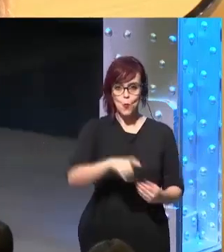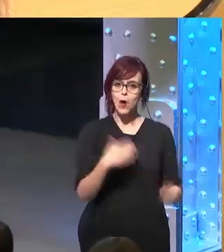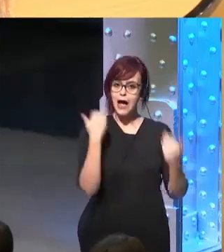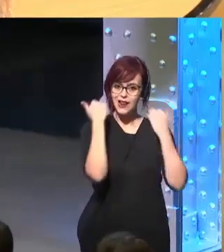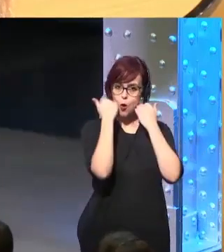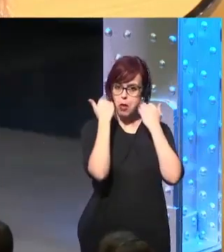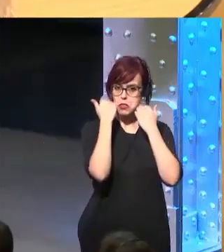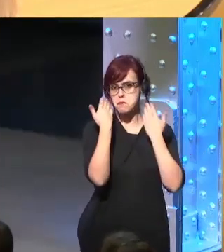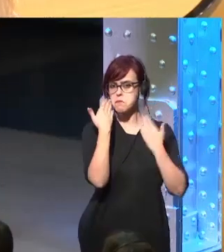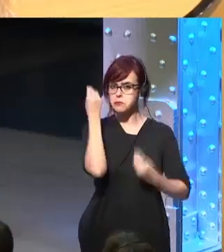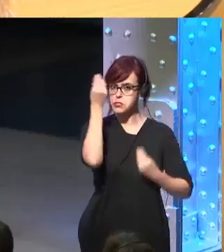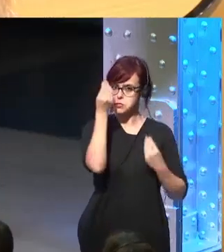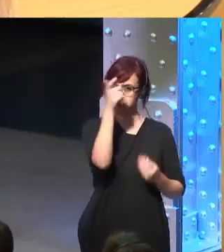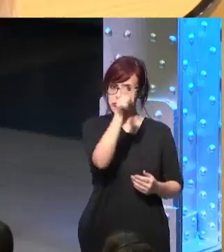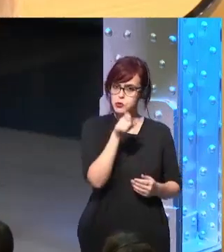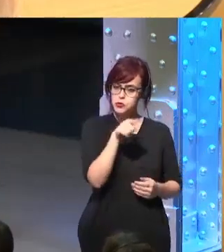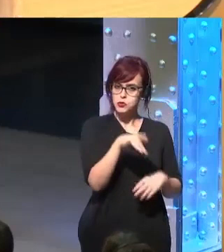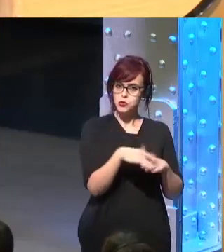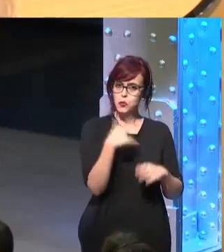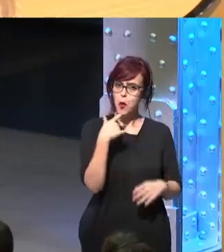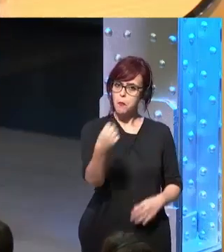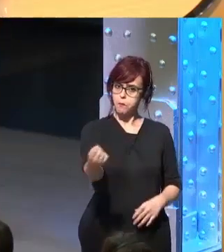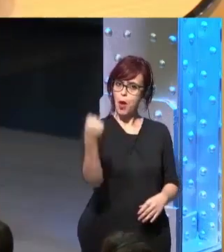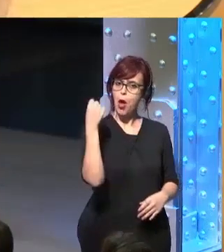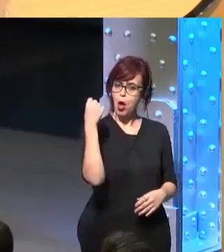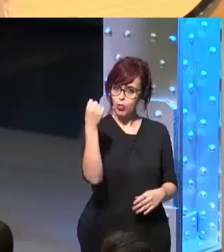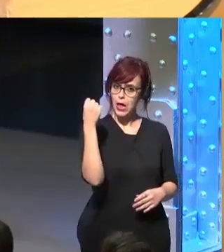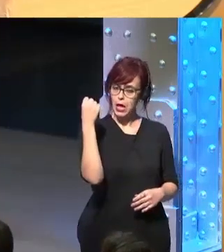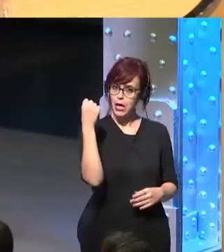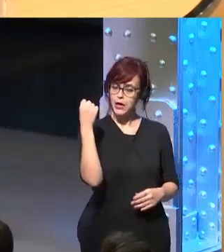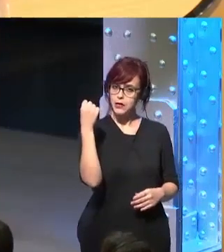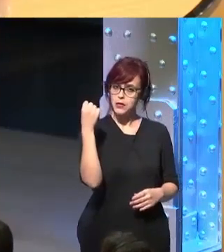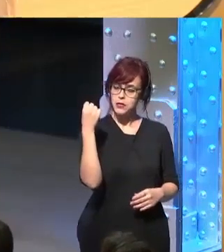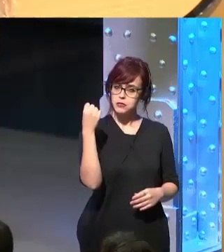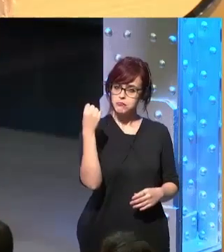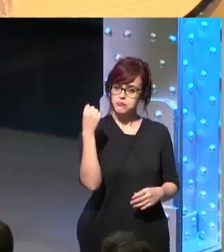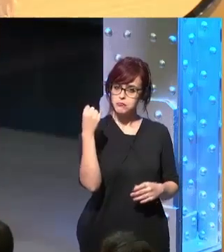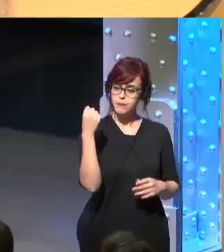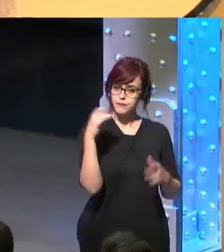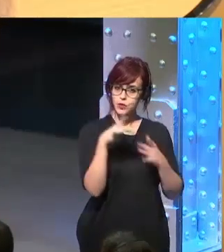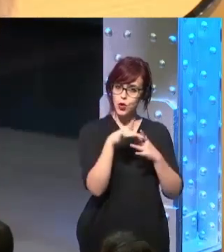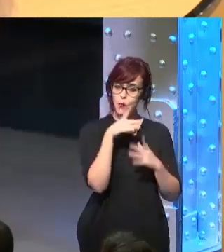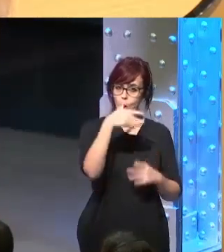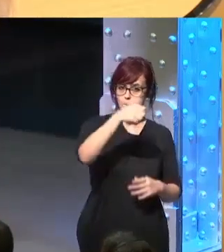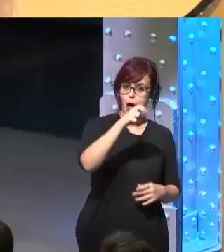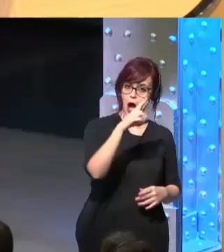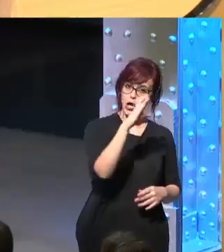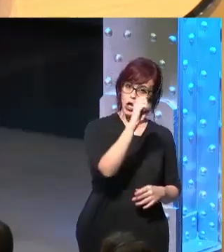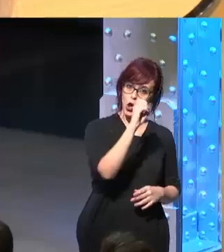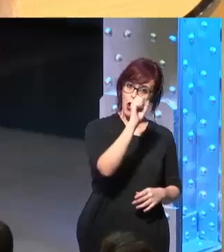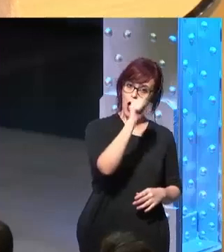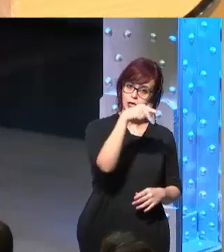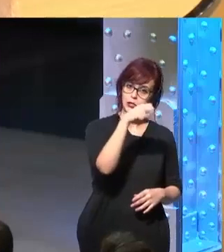como, digamos, ser la parte de poder de la relación con Marco Antonio.